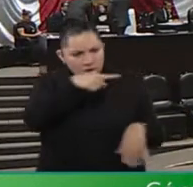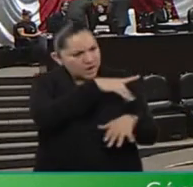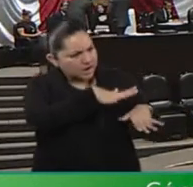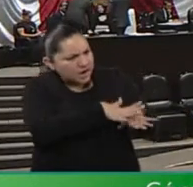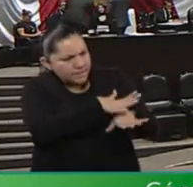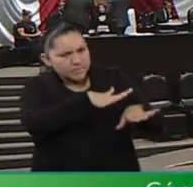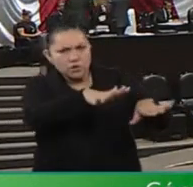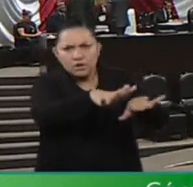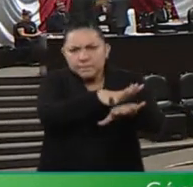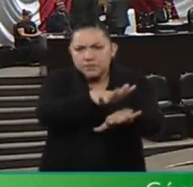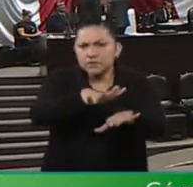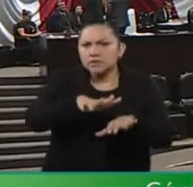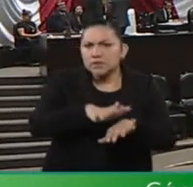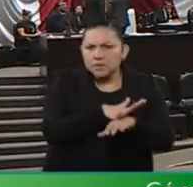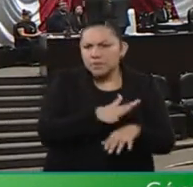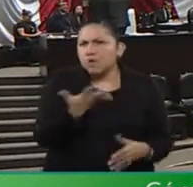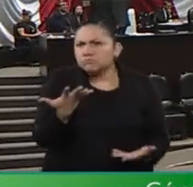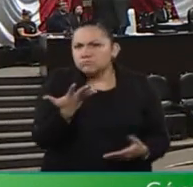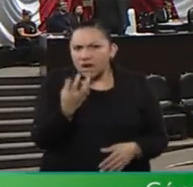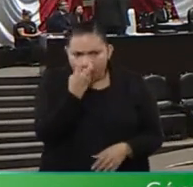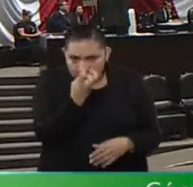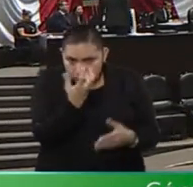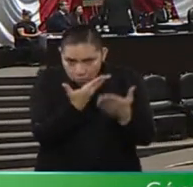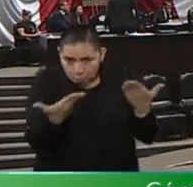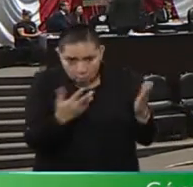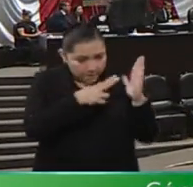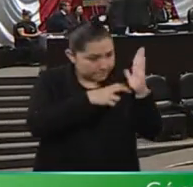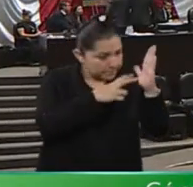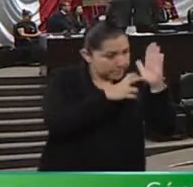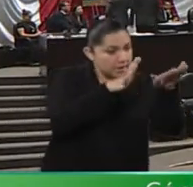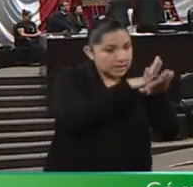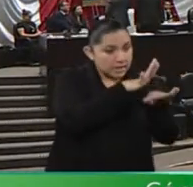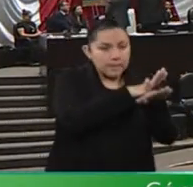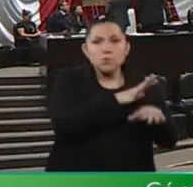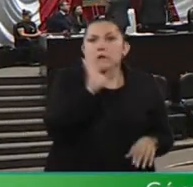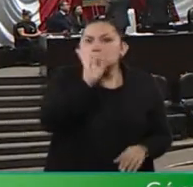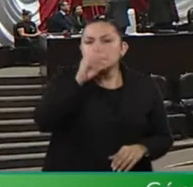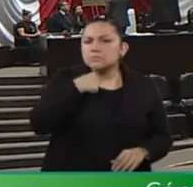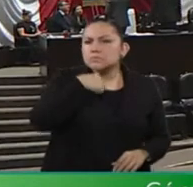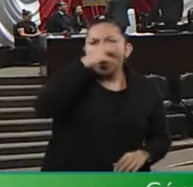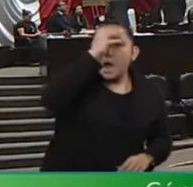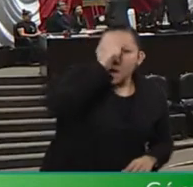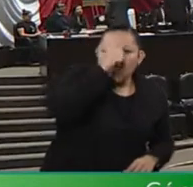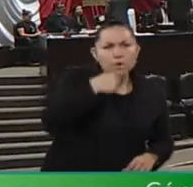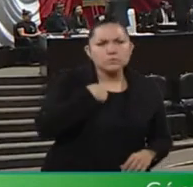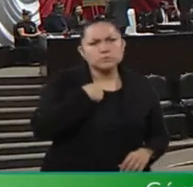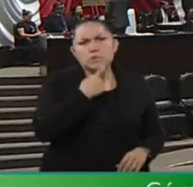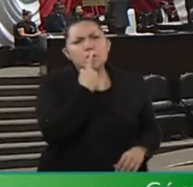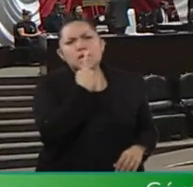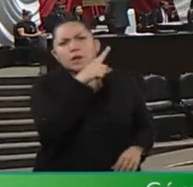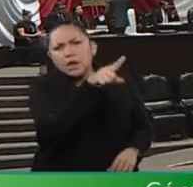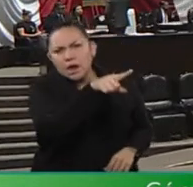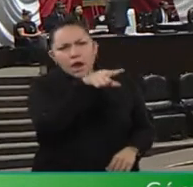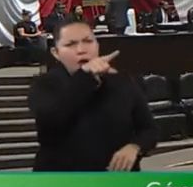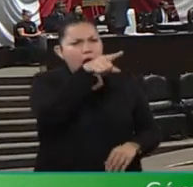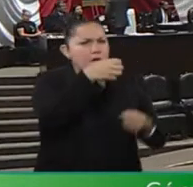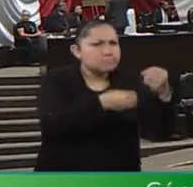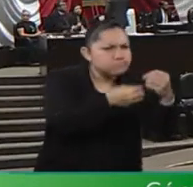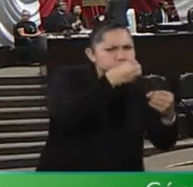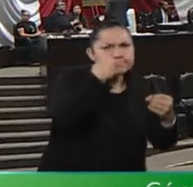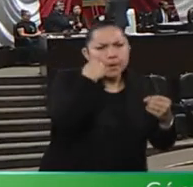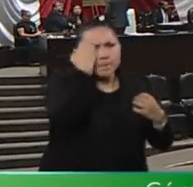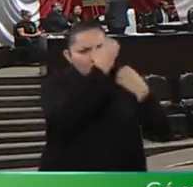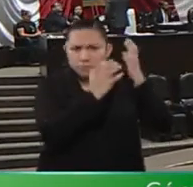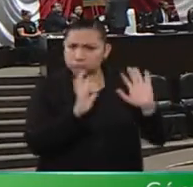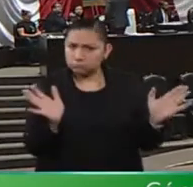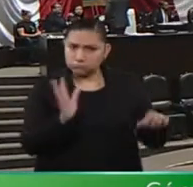para impugnar, haciendo improcedente la controversia constitucional y las acciones de inconstitucionalidad. Toda